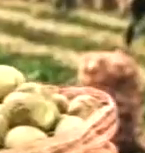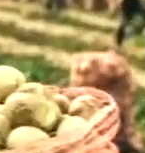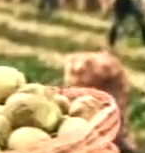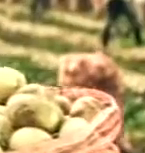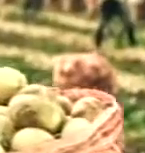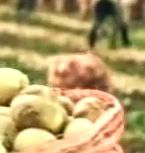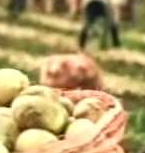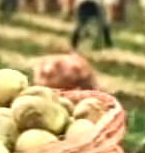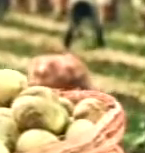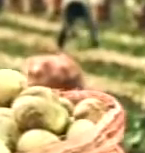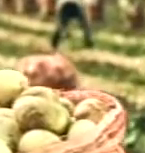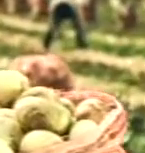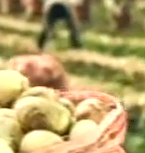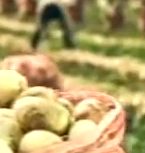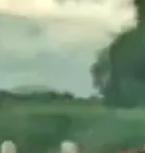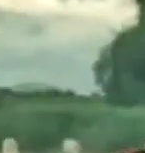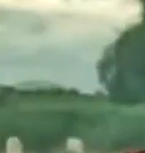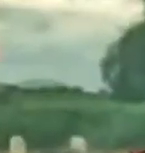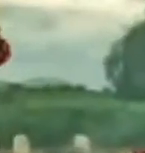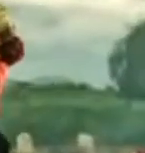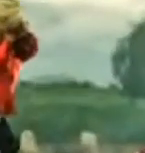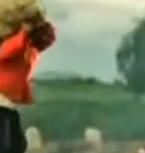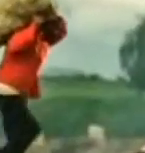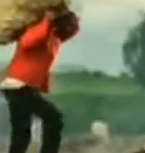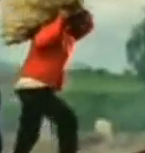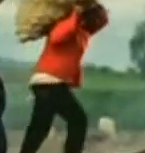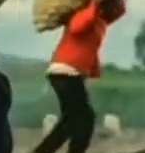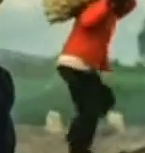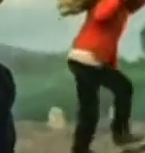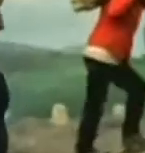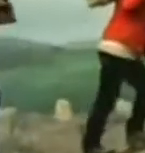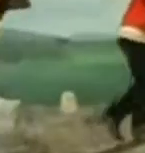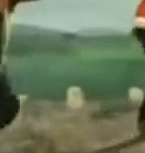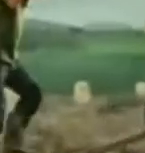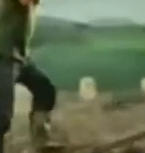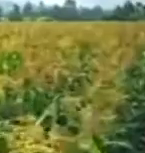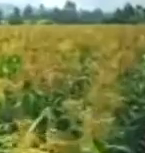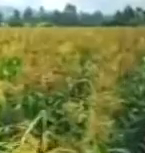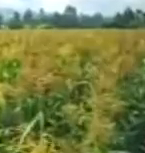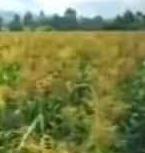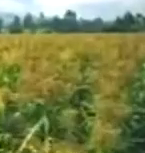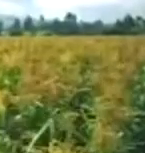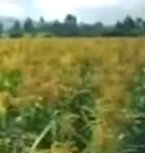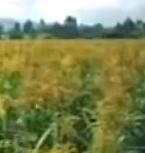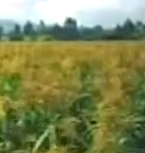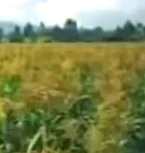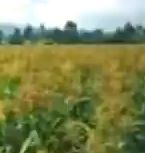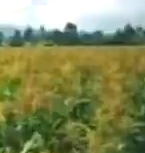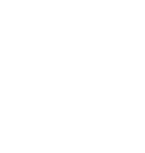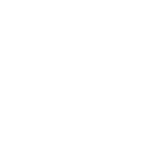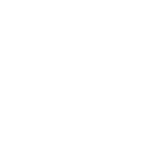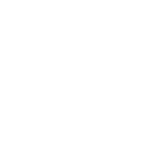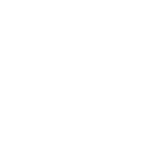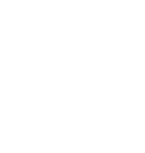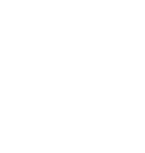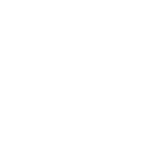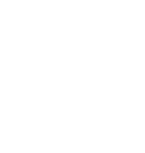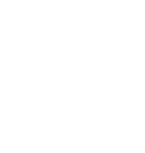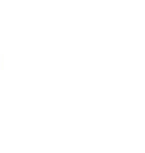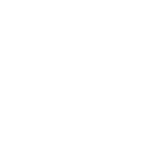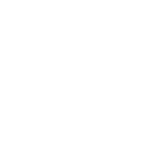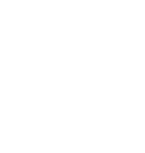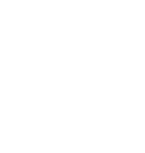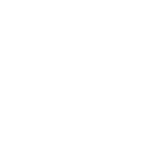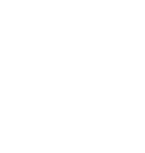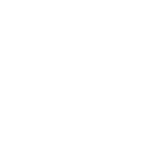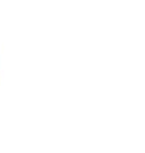Y el campo nos tiene a nosotros. Unidos tenemos la fuerza para el pacto. Pacto Agrario. Hay campo para todos. No se quede por fuera